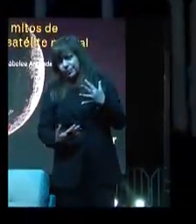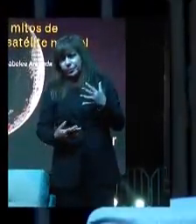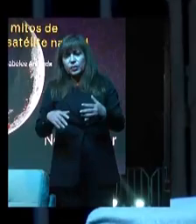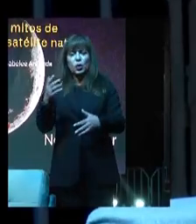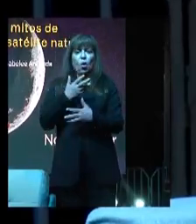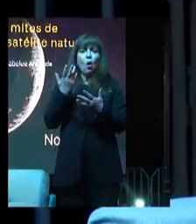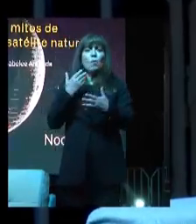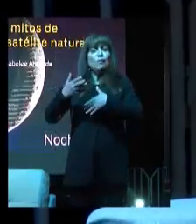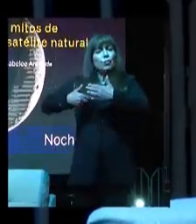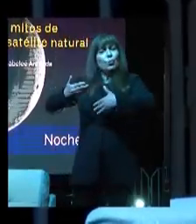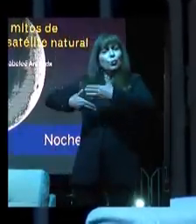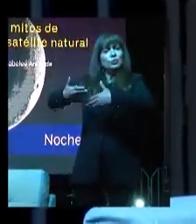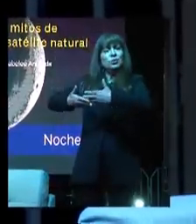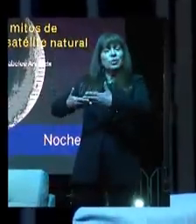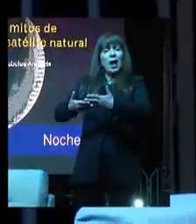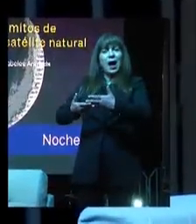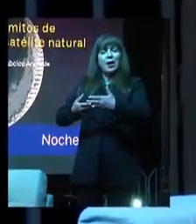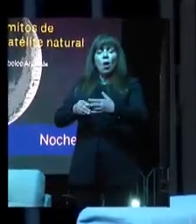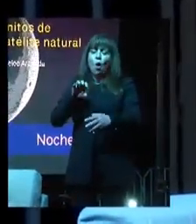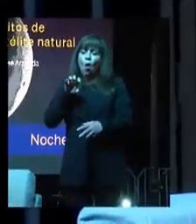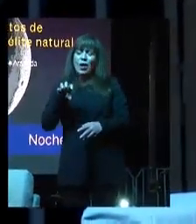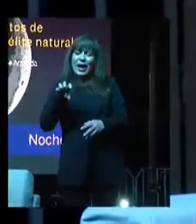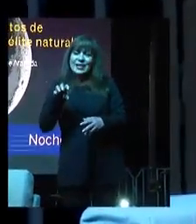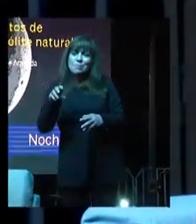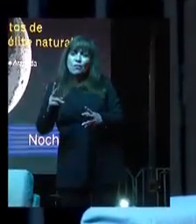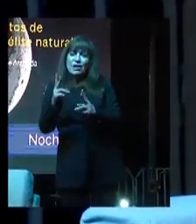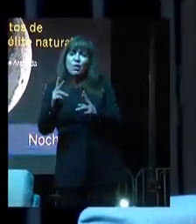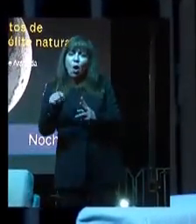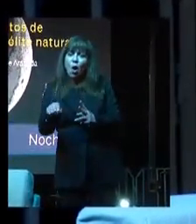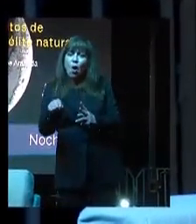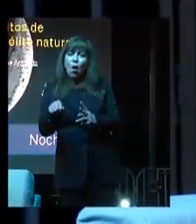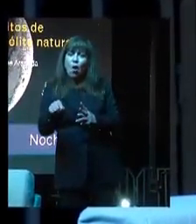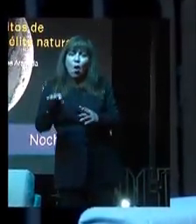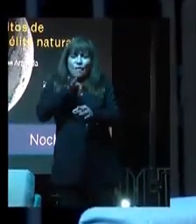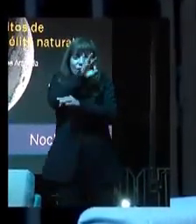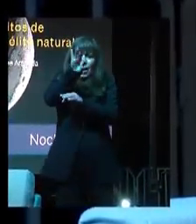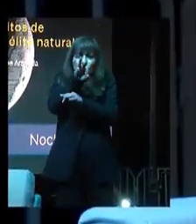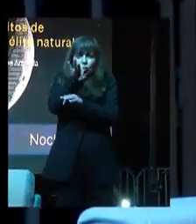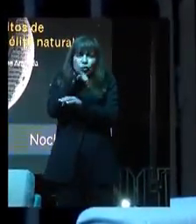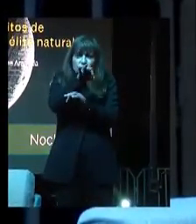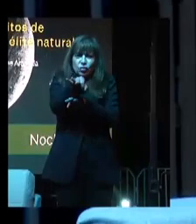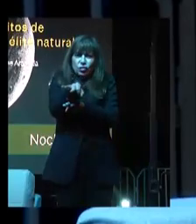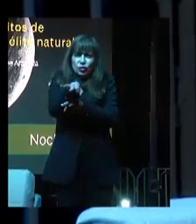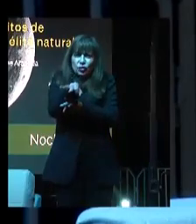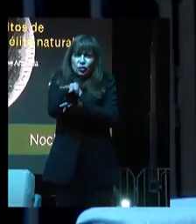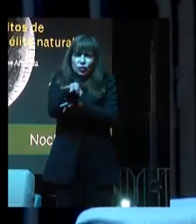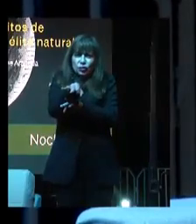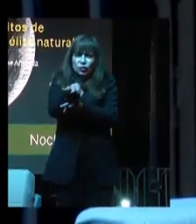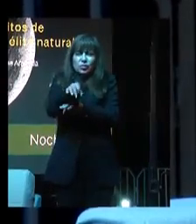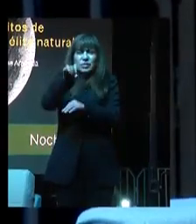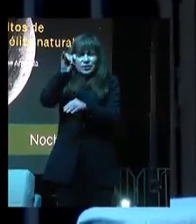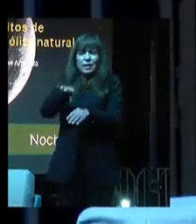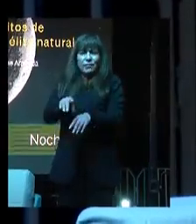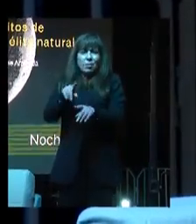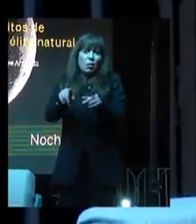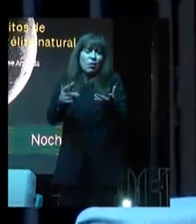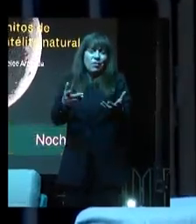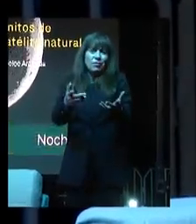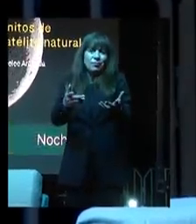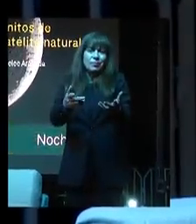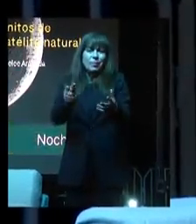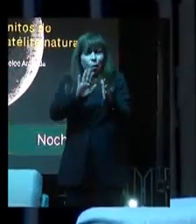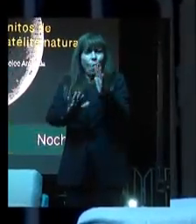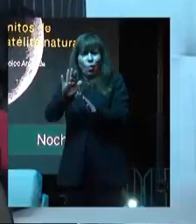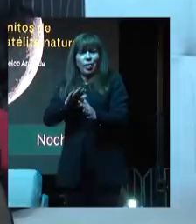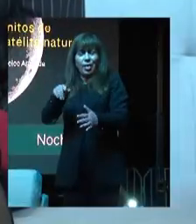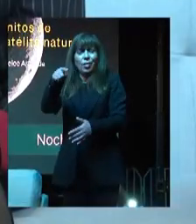cómo funciona un organismo vivo, cómo funcionan los virus, que ya supimos de virus hace algunos años y todavía tenemos que tener